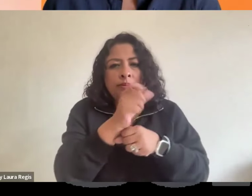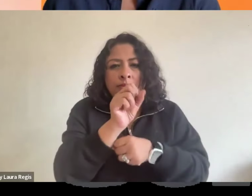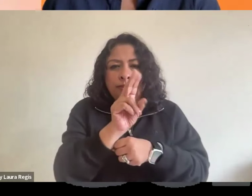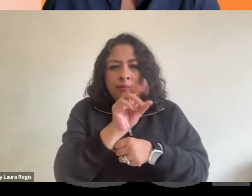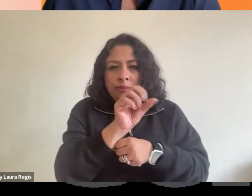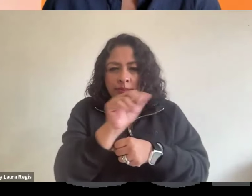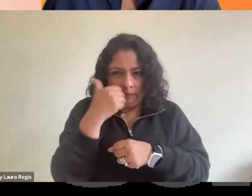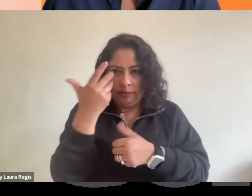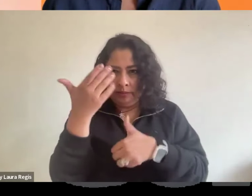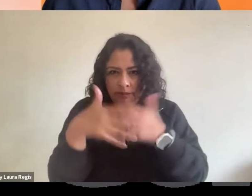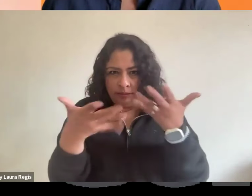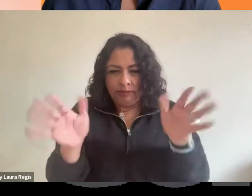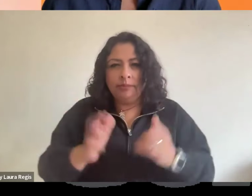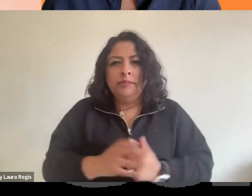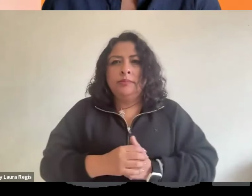¿le gustaría despedirse?